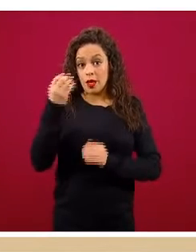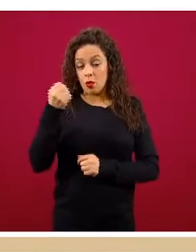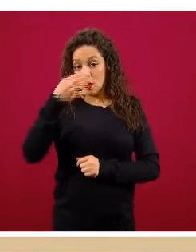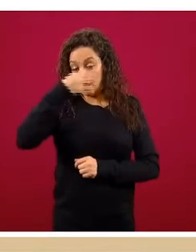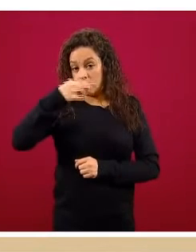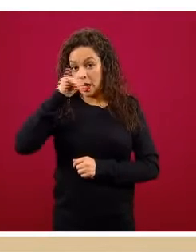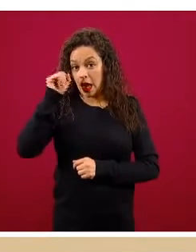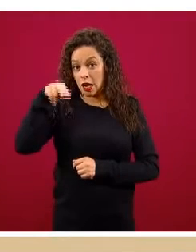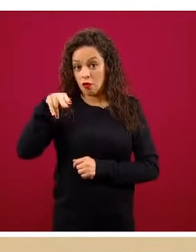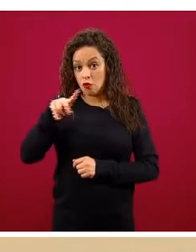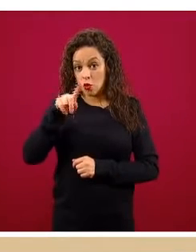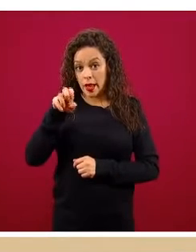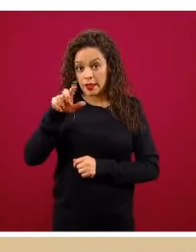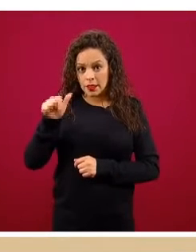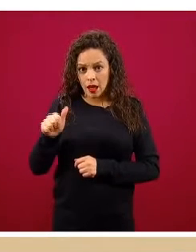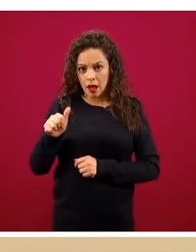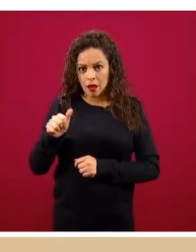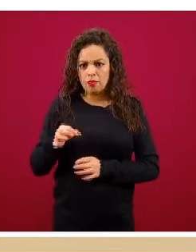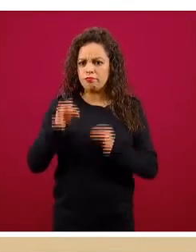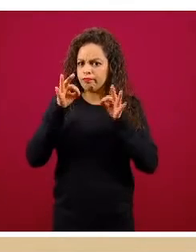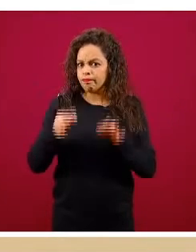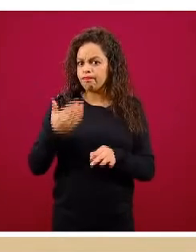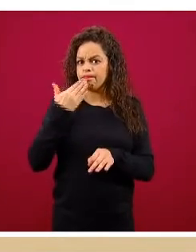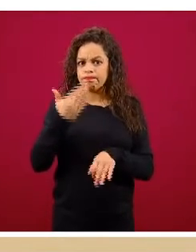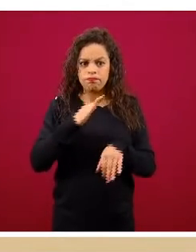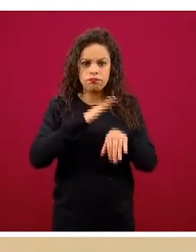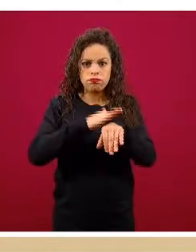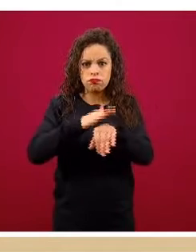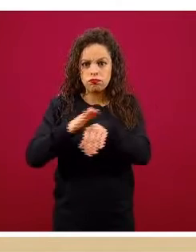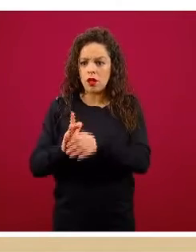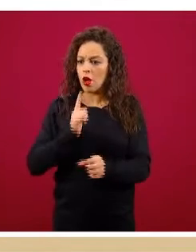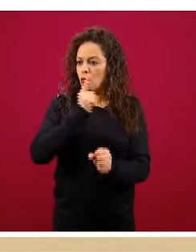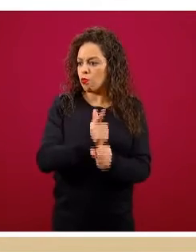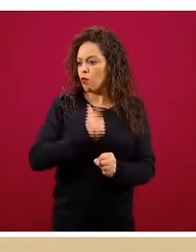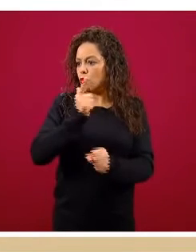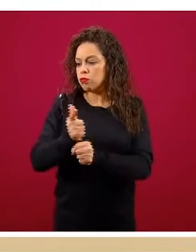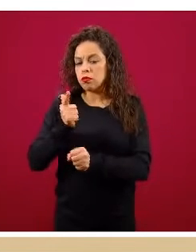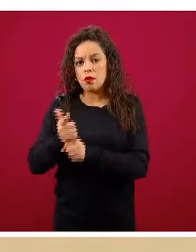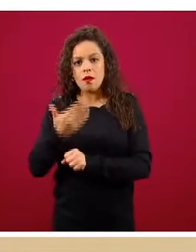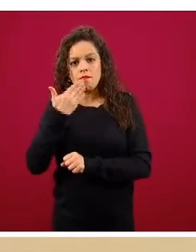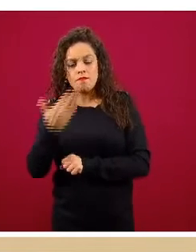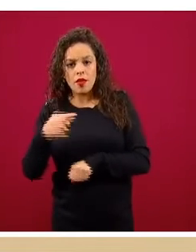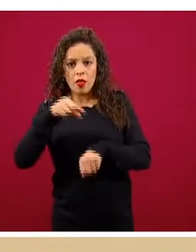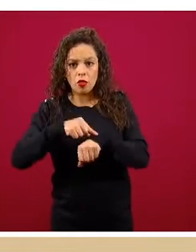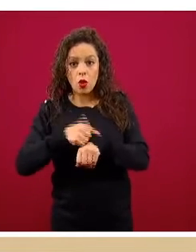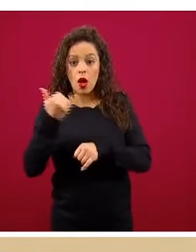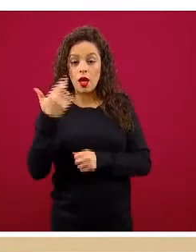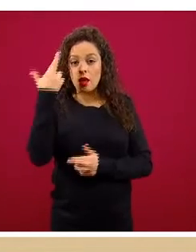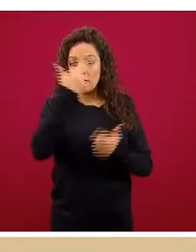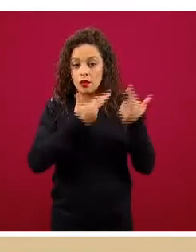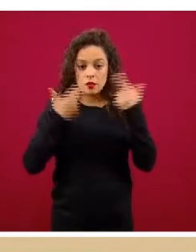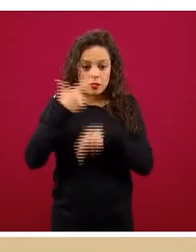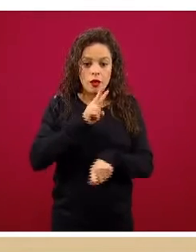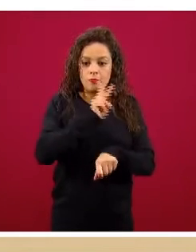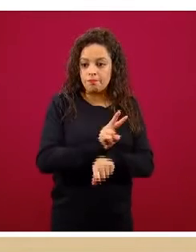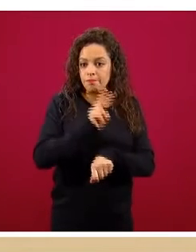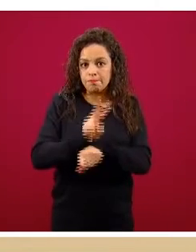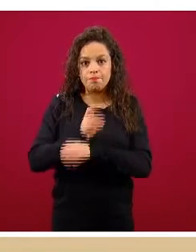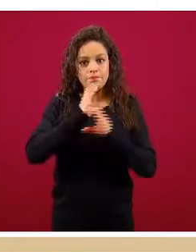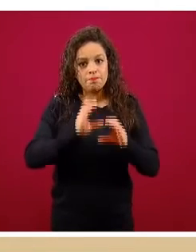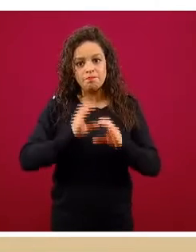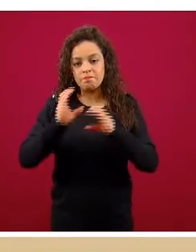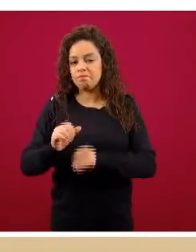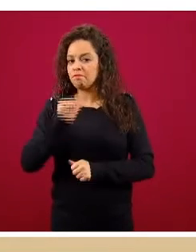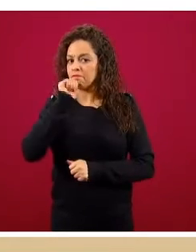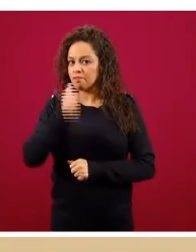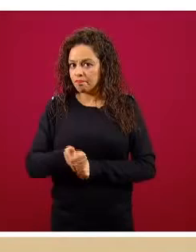tan consistentemente notificada, ni diagnosticada, ni vigilada. Y en cambio lo que tenemos después